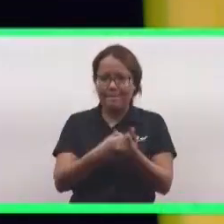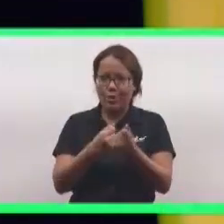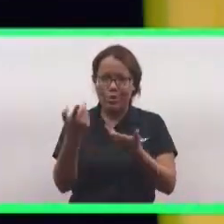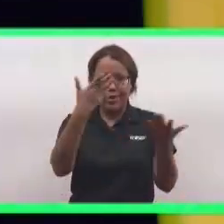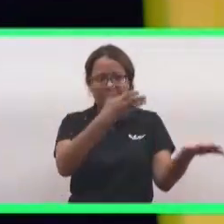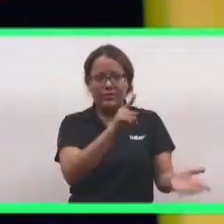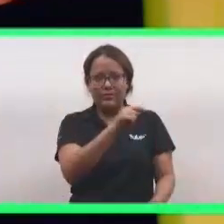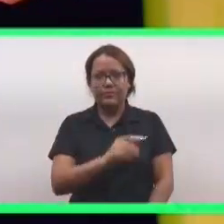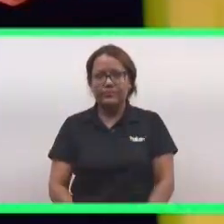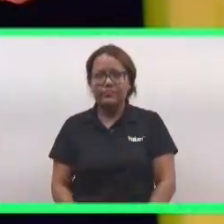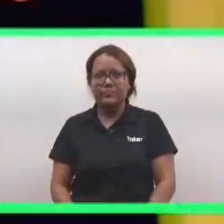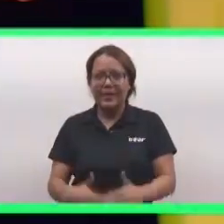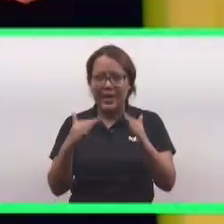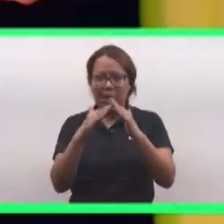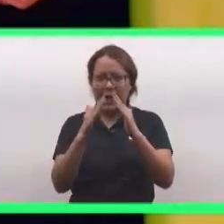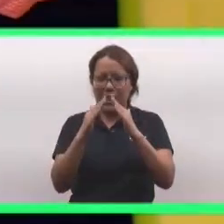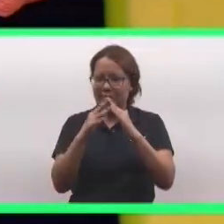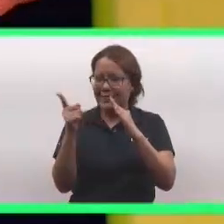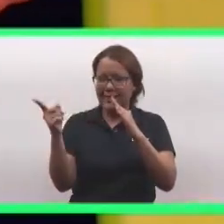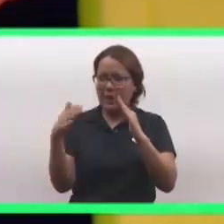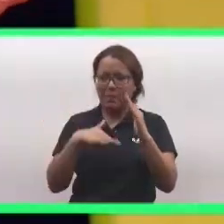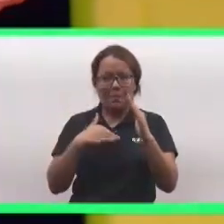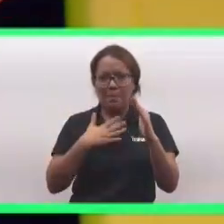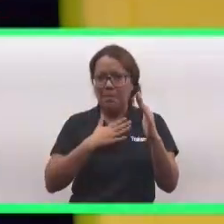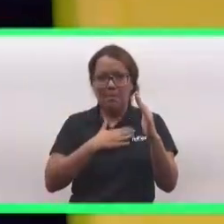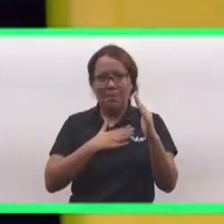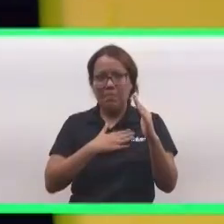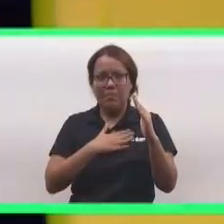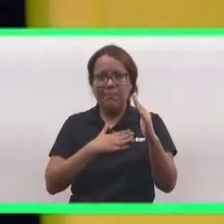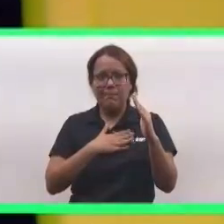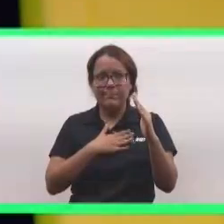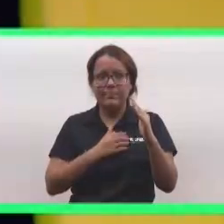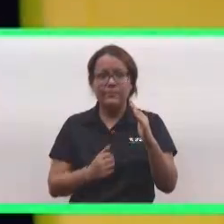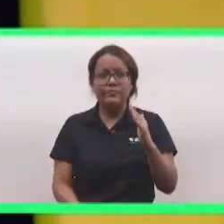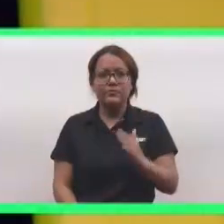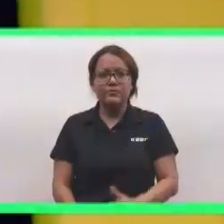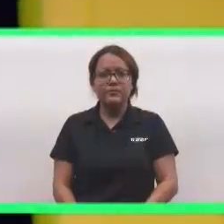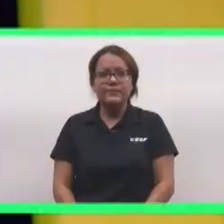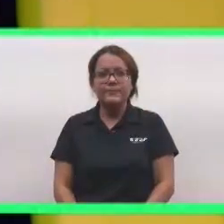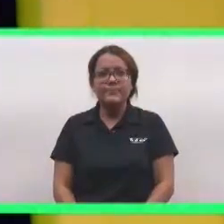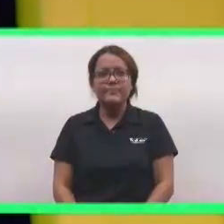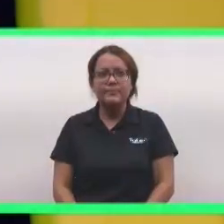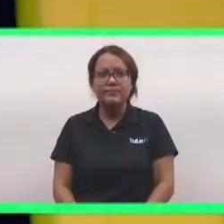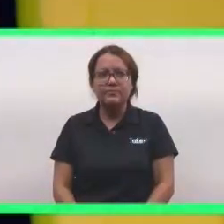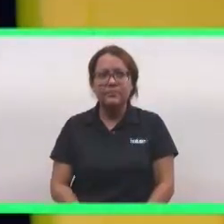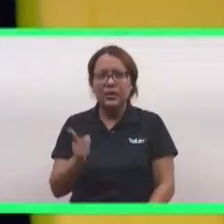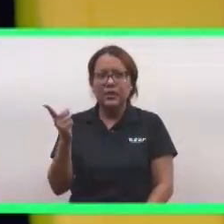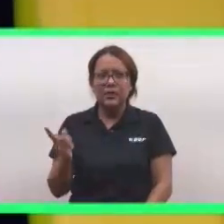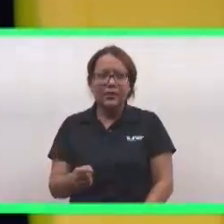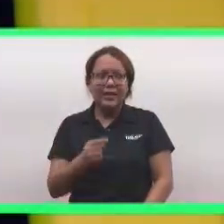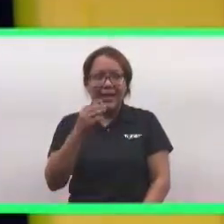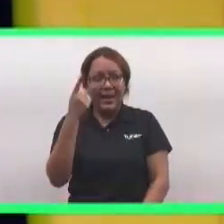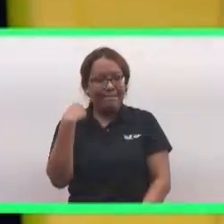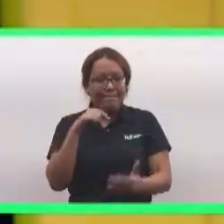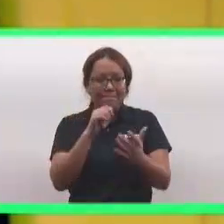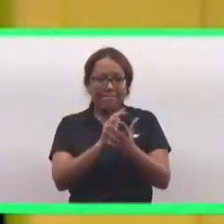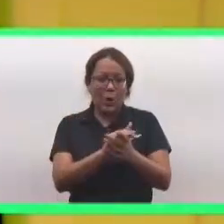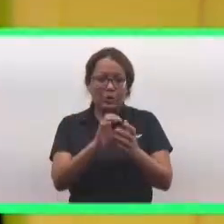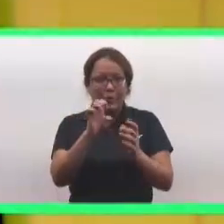Y la casa que le habían quitado a esta mujer y a sus hijos, porque tenían dos hijos ya, la terminó perdiendo el marido.